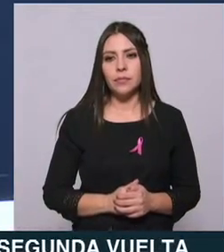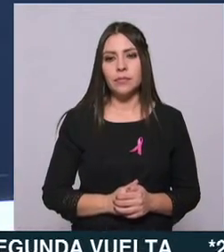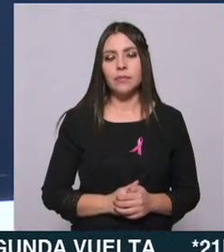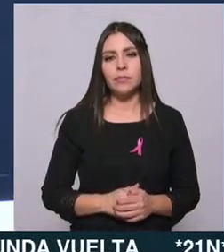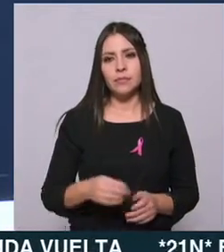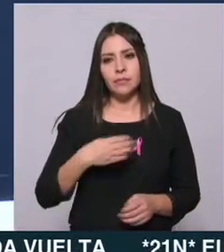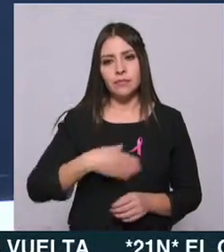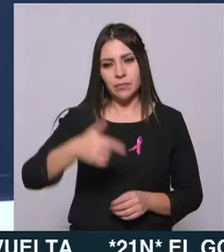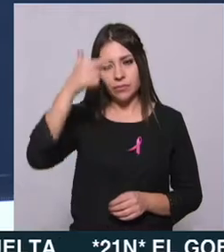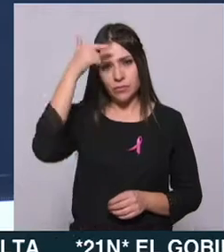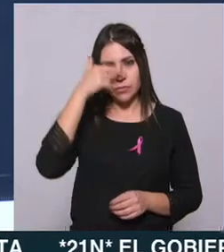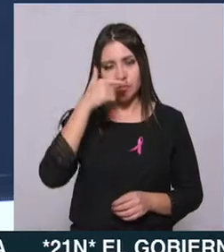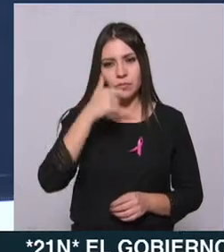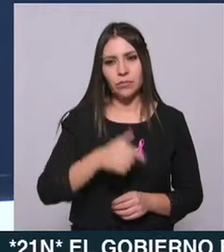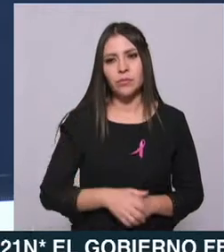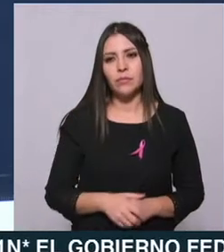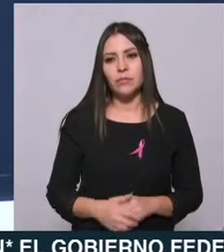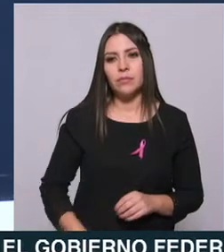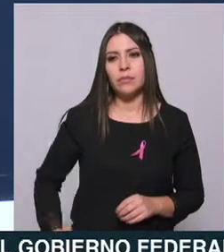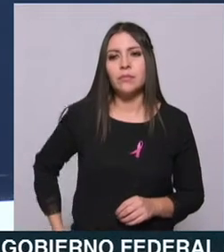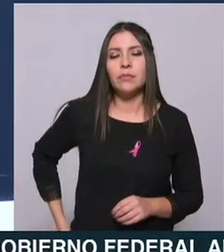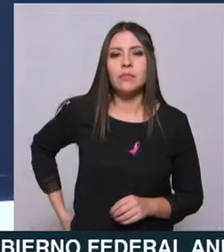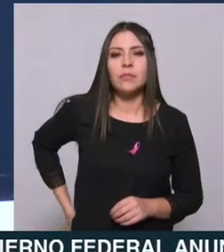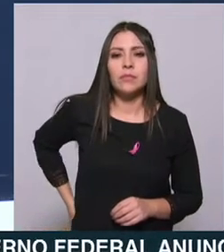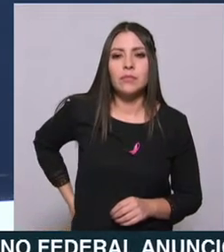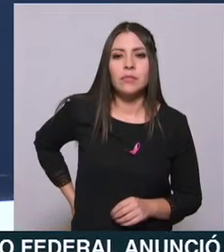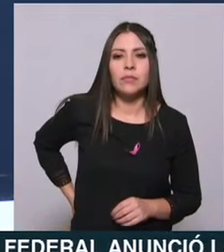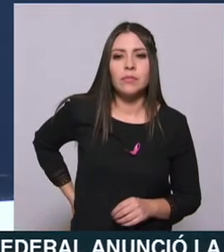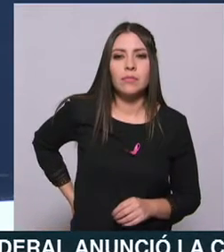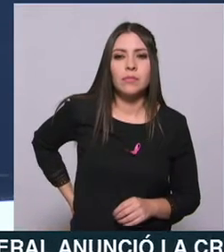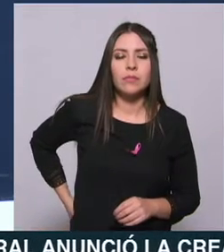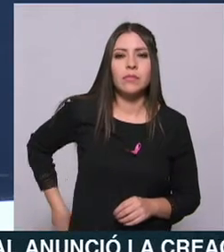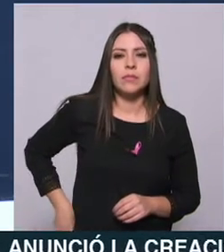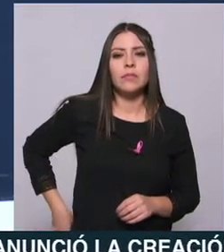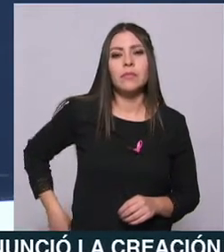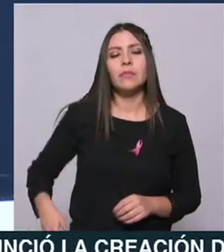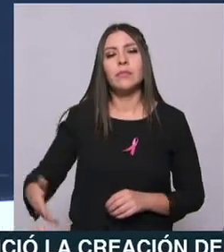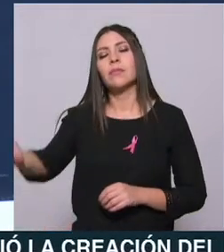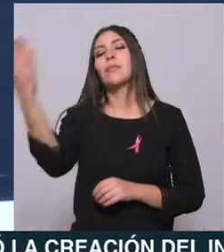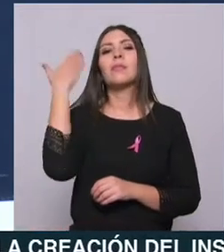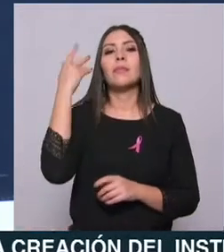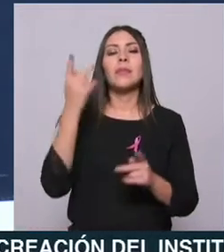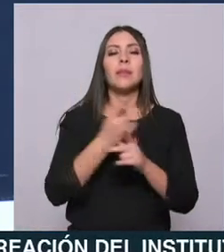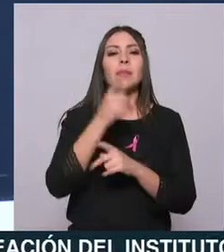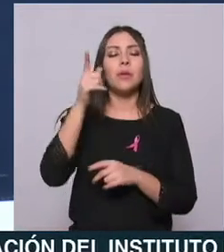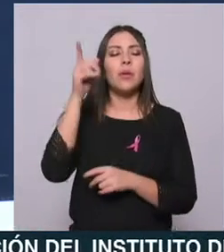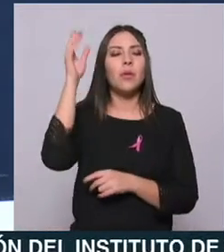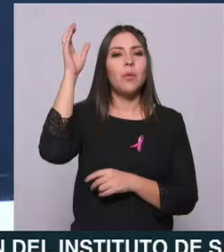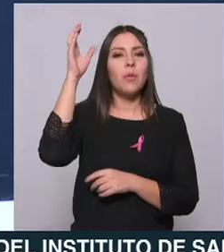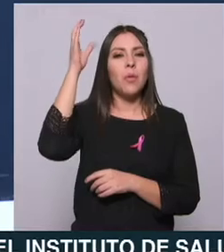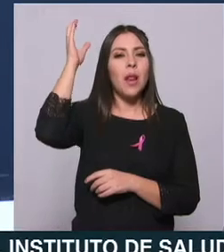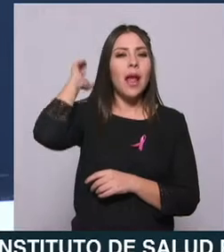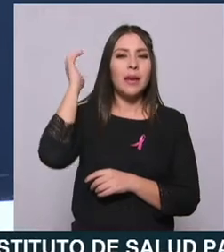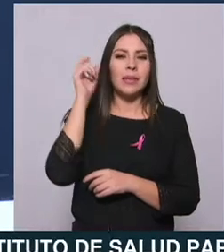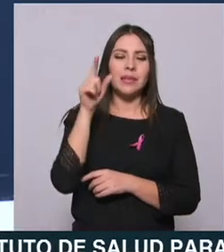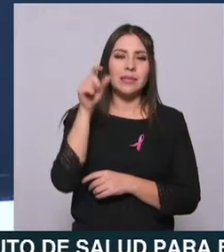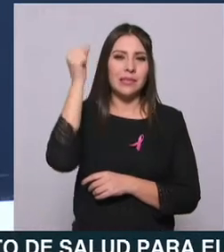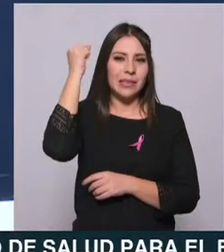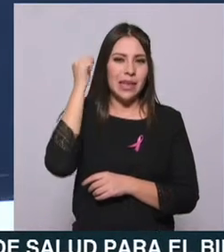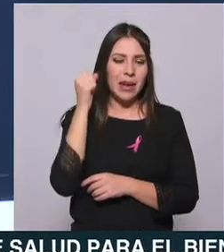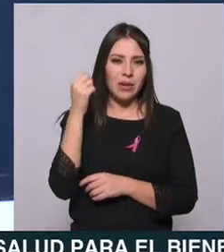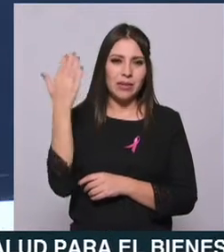Buenas noches, pues es inevitable hablar de lo ocurrido el jueves pasado en la ciudad de Culiacán. Es inevitable a pesar de que